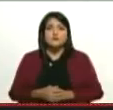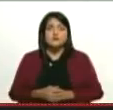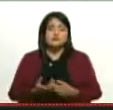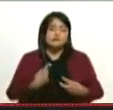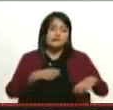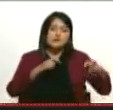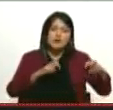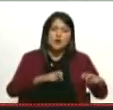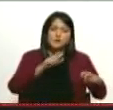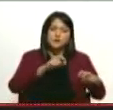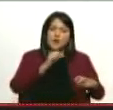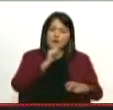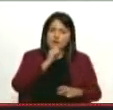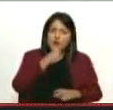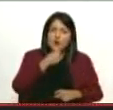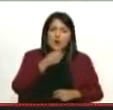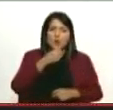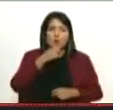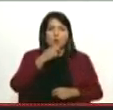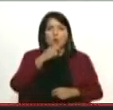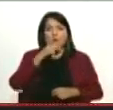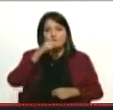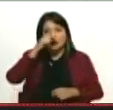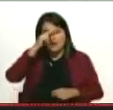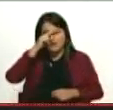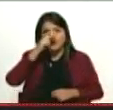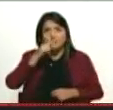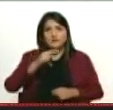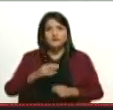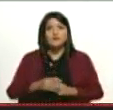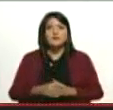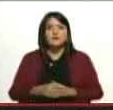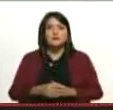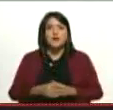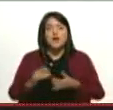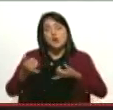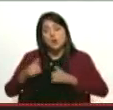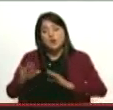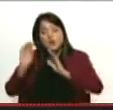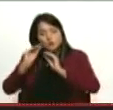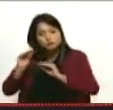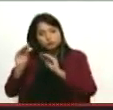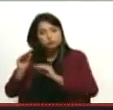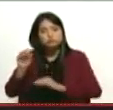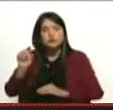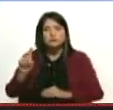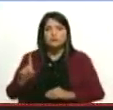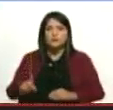hablar con nuestros padres y hablar con nuestros hijos e hijas